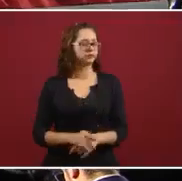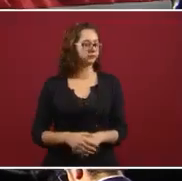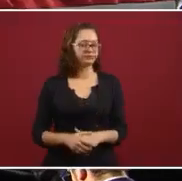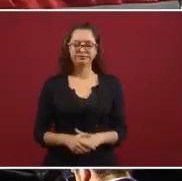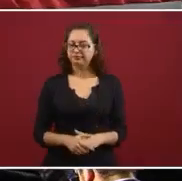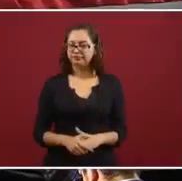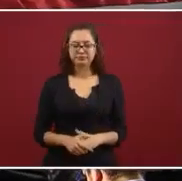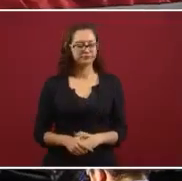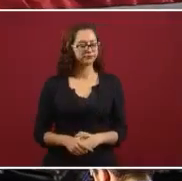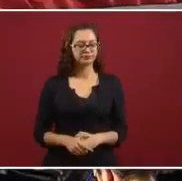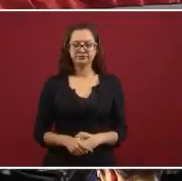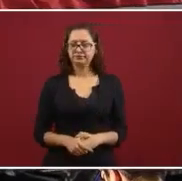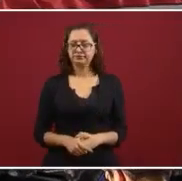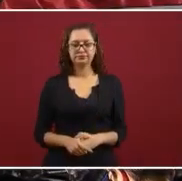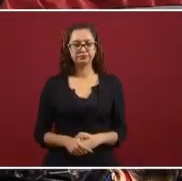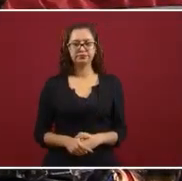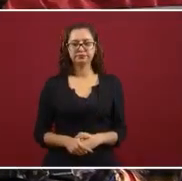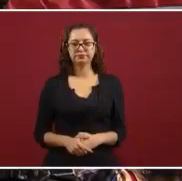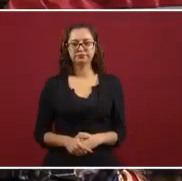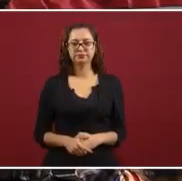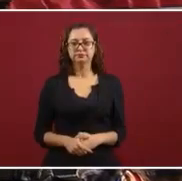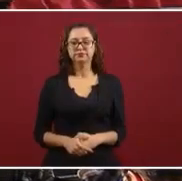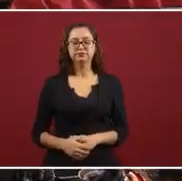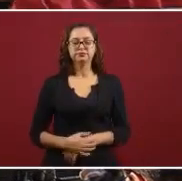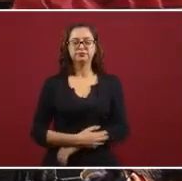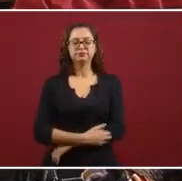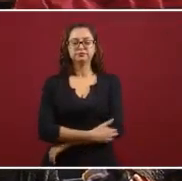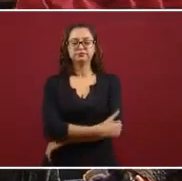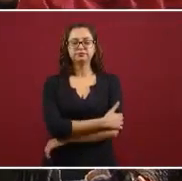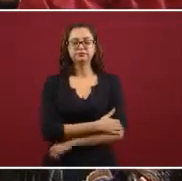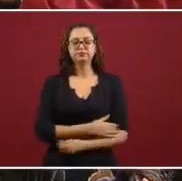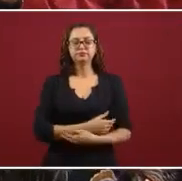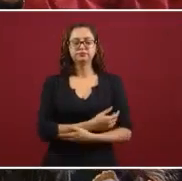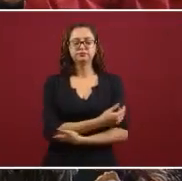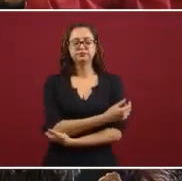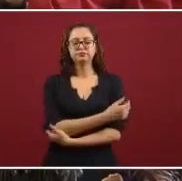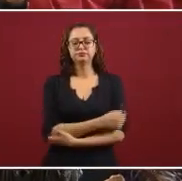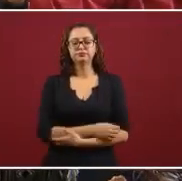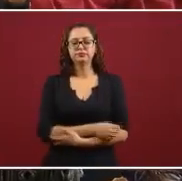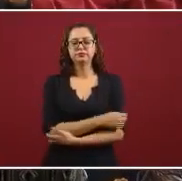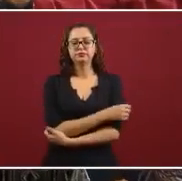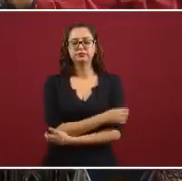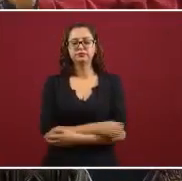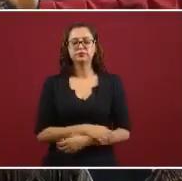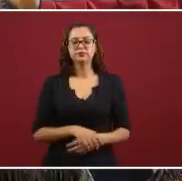Y lo que se demostró al final de cuentas